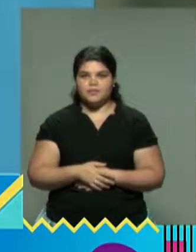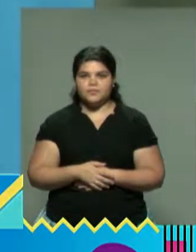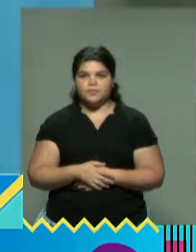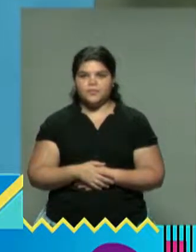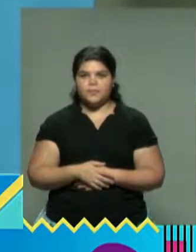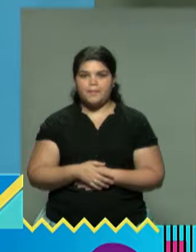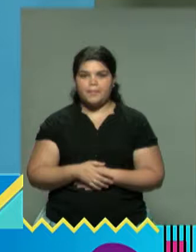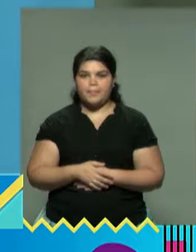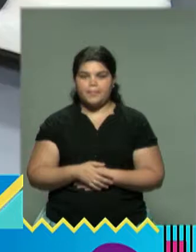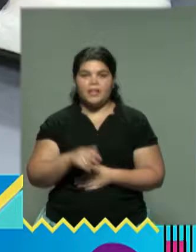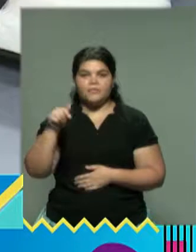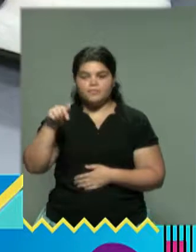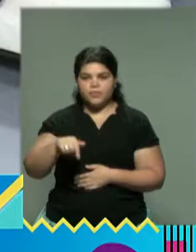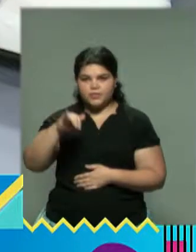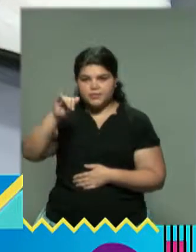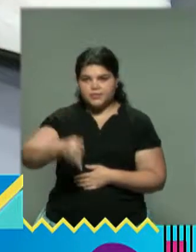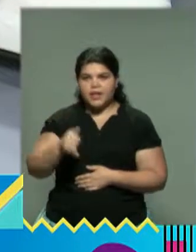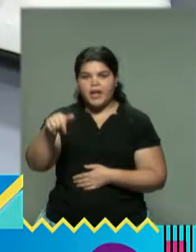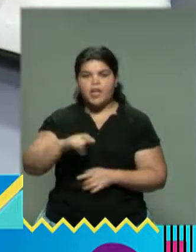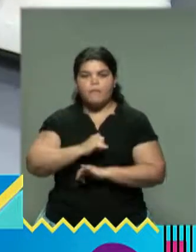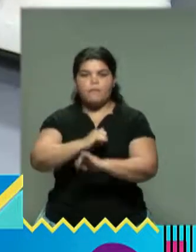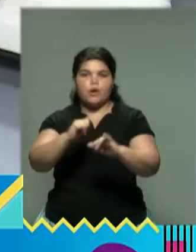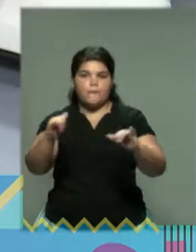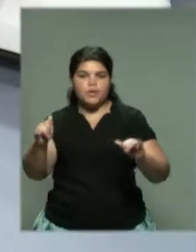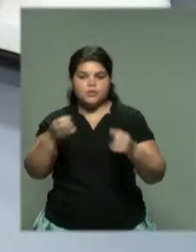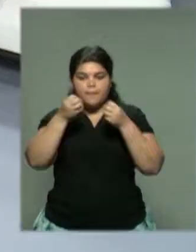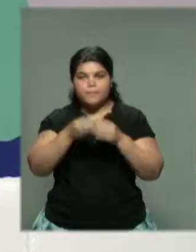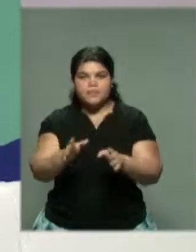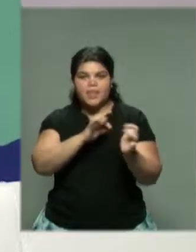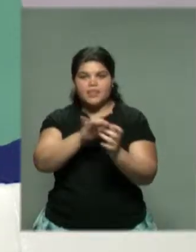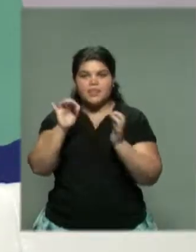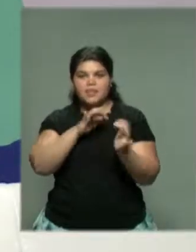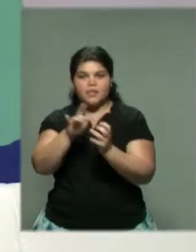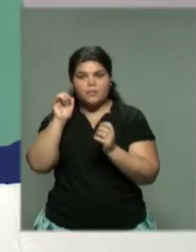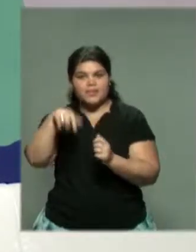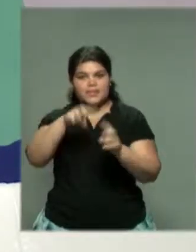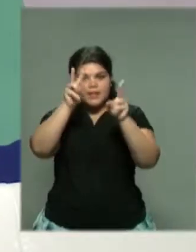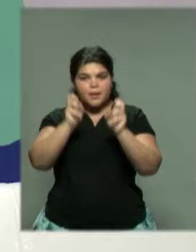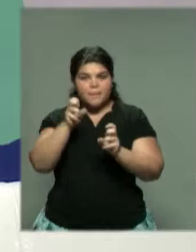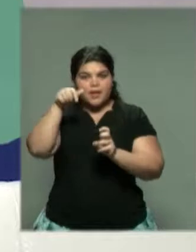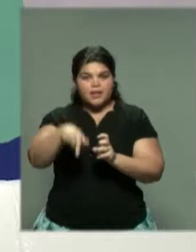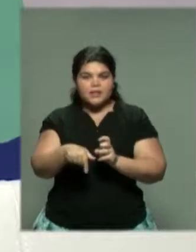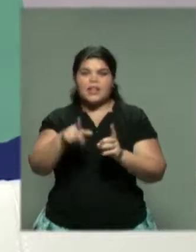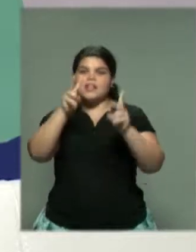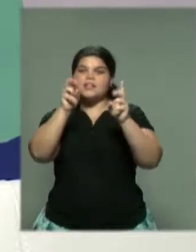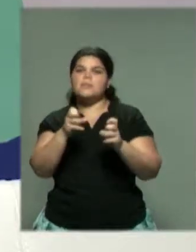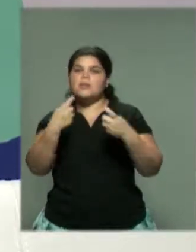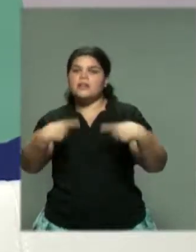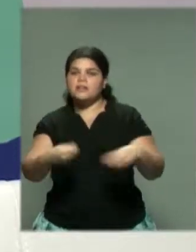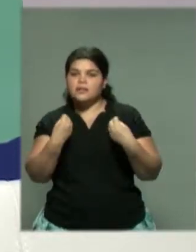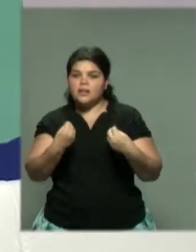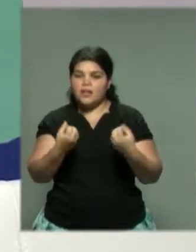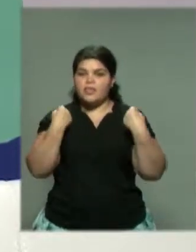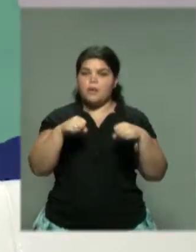conocer acerca de este tema. Vamos entonces, así es. Vamos entonces con la información para abrir este debate, este tema que tiene que ver con los deportes